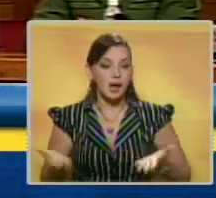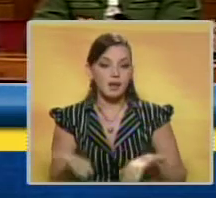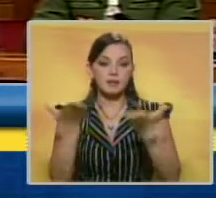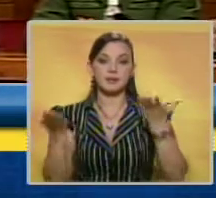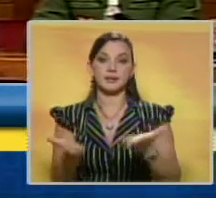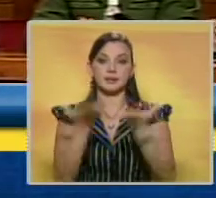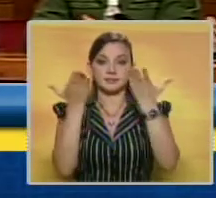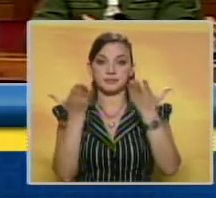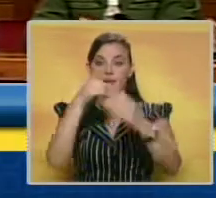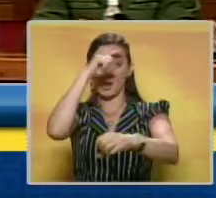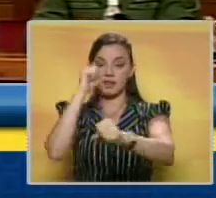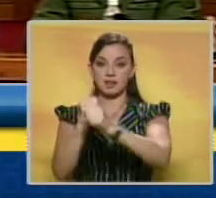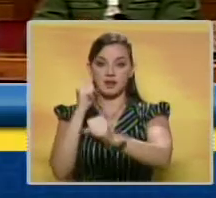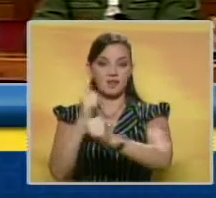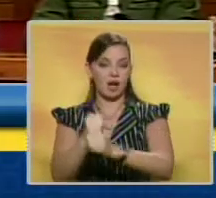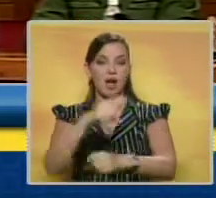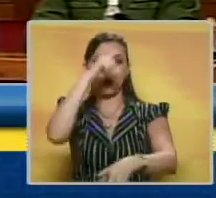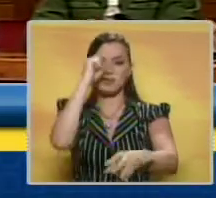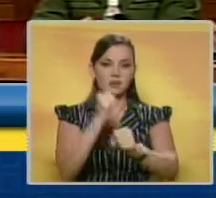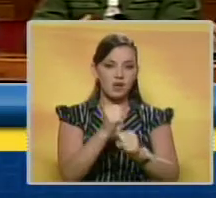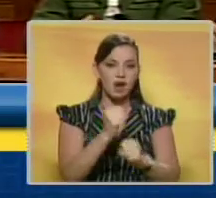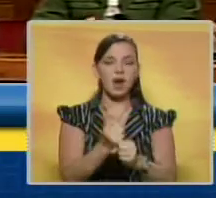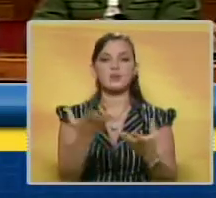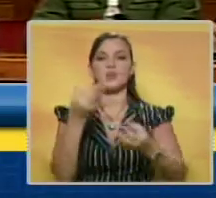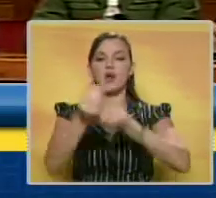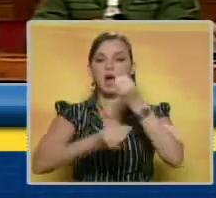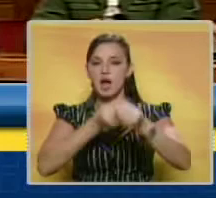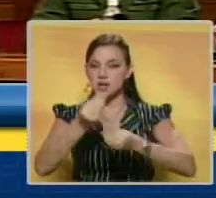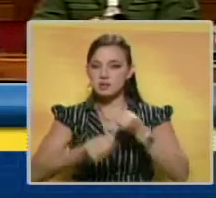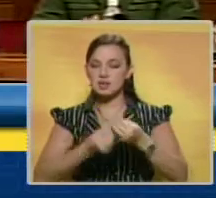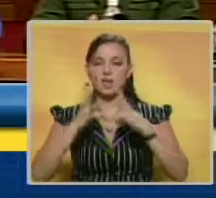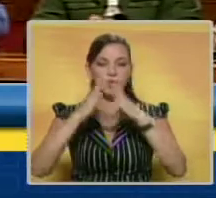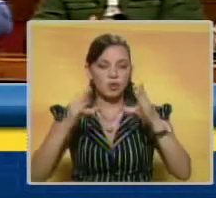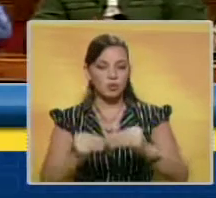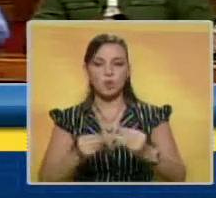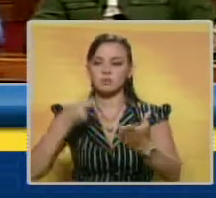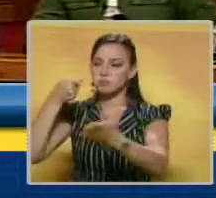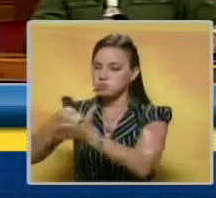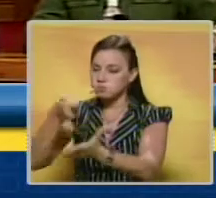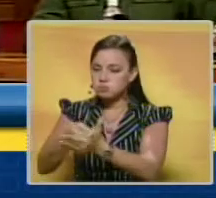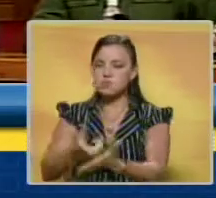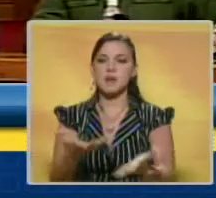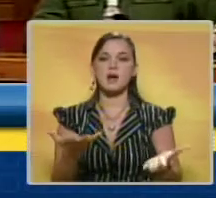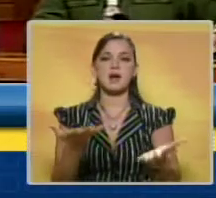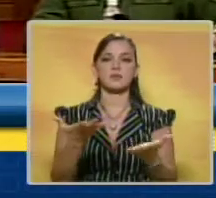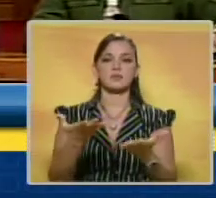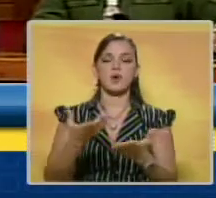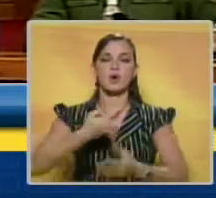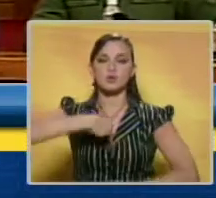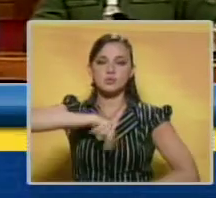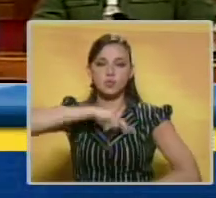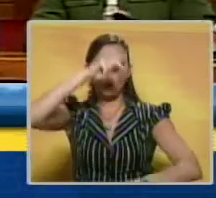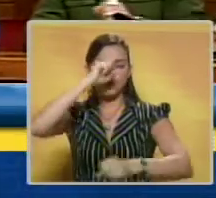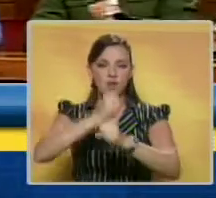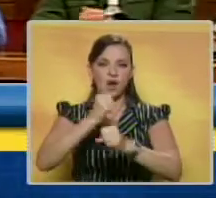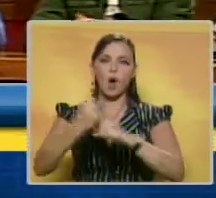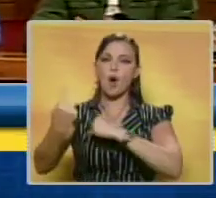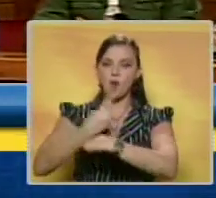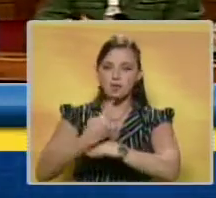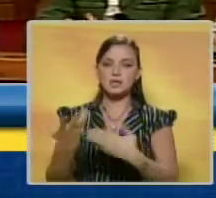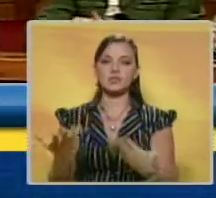adelante, trabajando, cumpliendo nuestras inversiones nacionales, cumpliendo nuestras